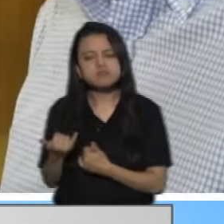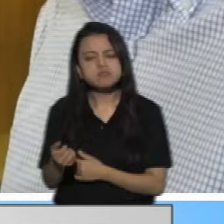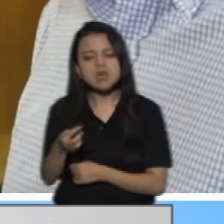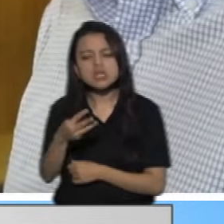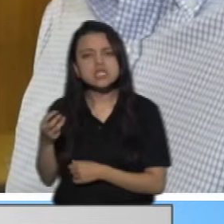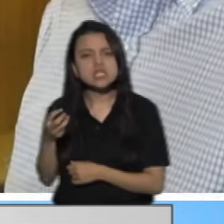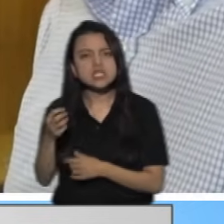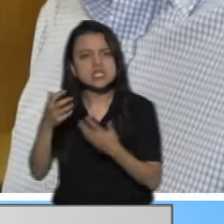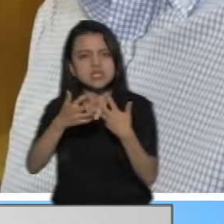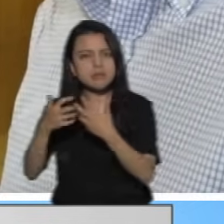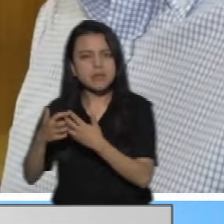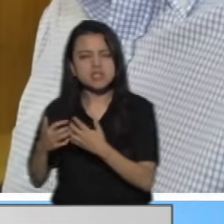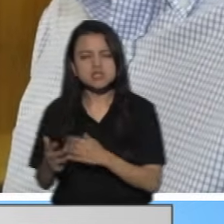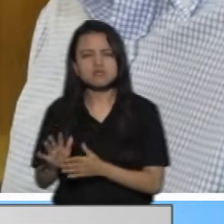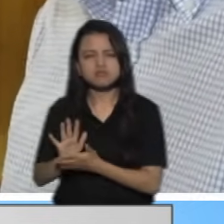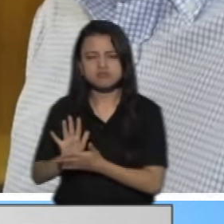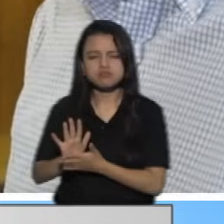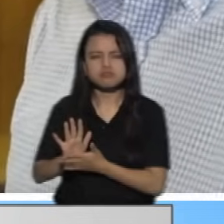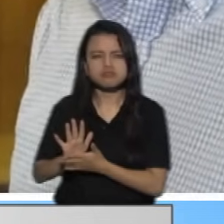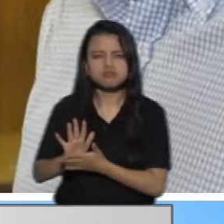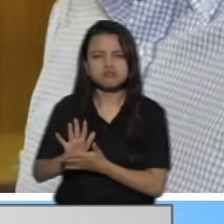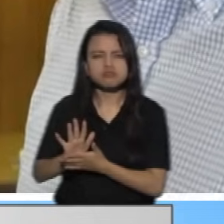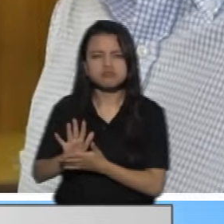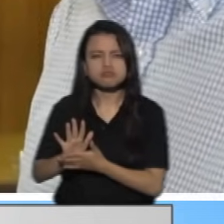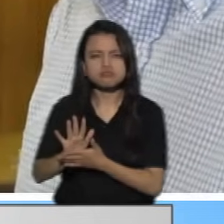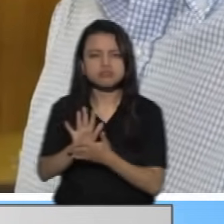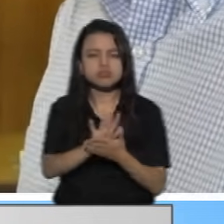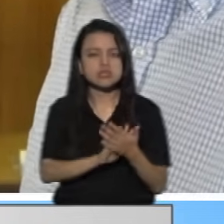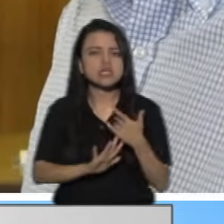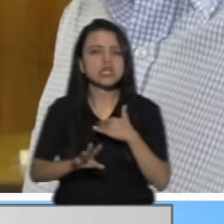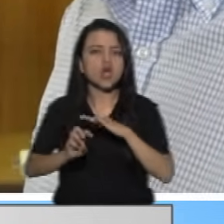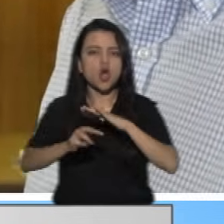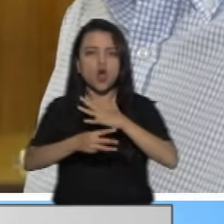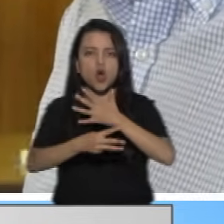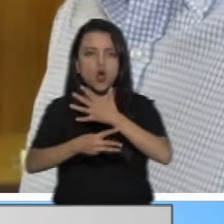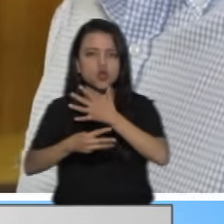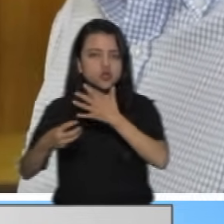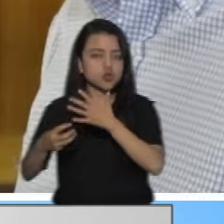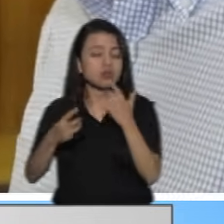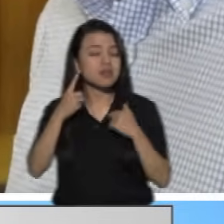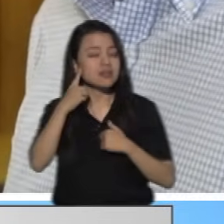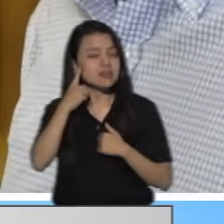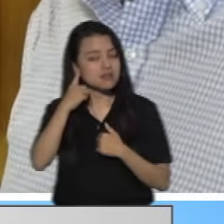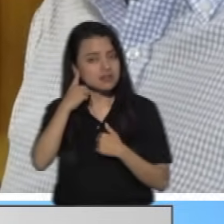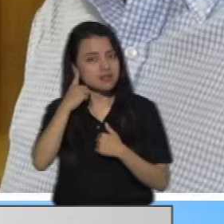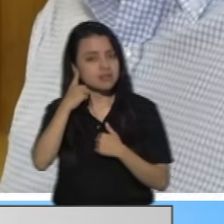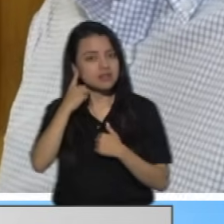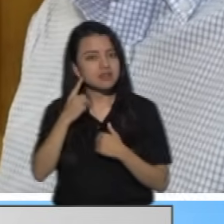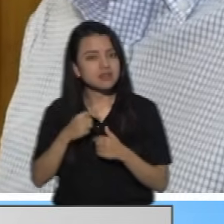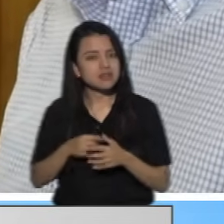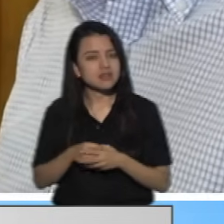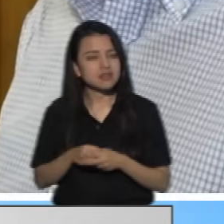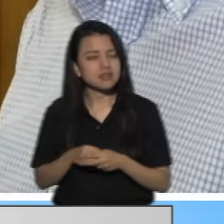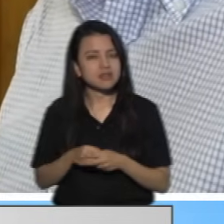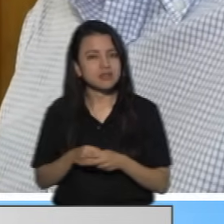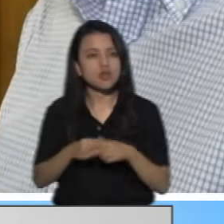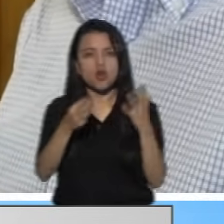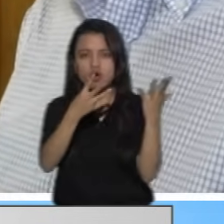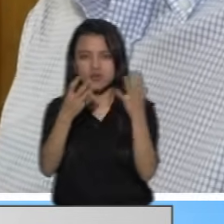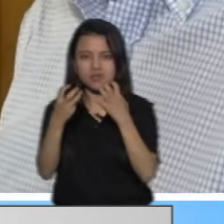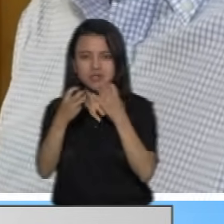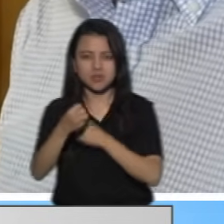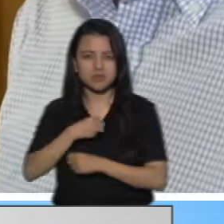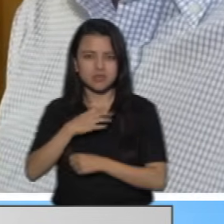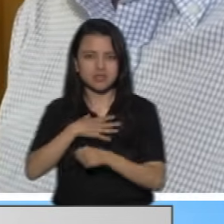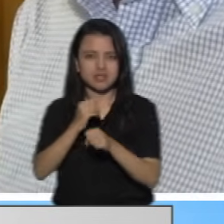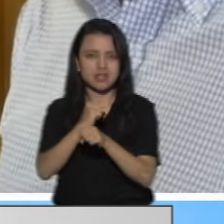en la plataforma, tenemos más de 800 vacantes que han sido postuladas hasta ahora. La verdad es que tenemos la